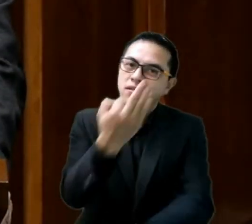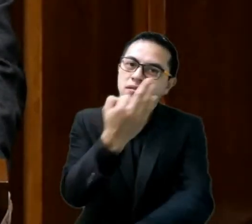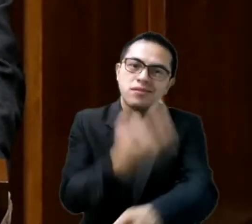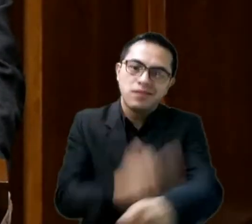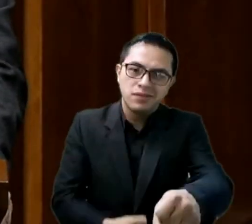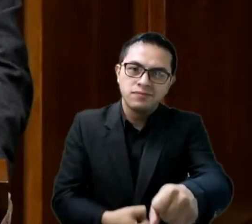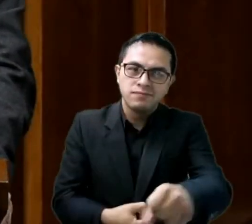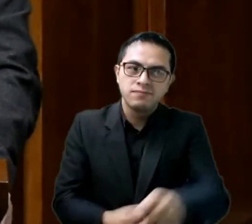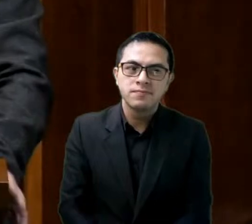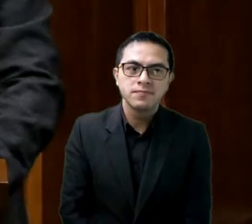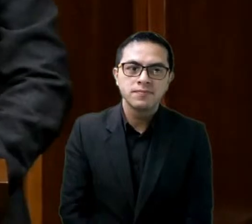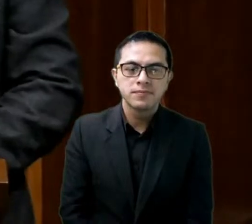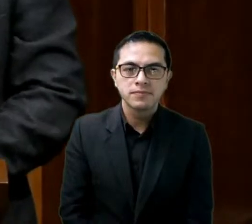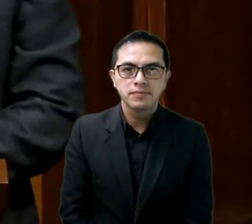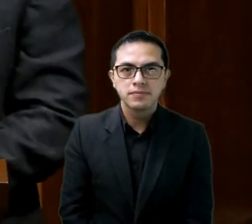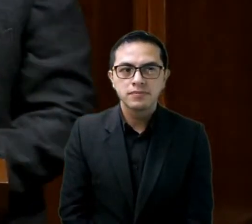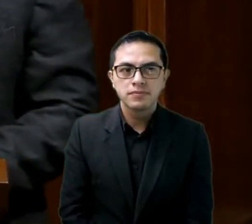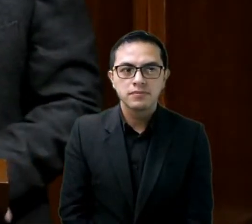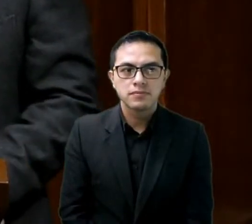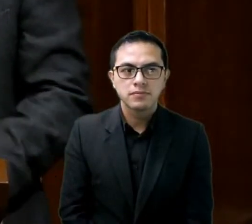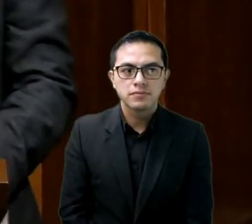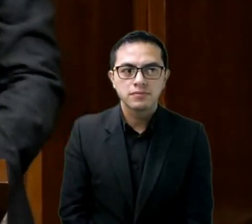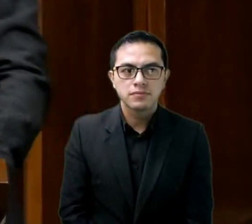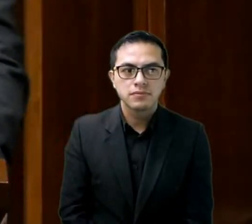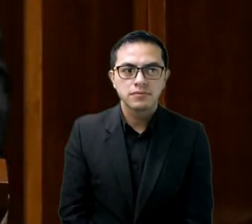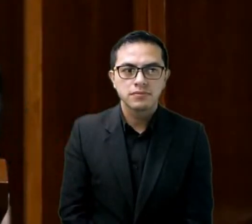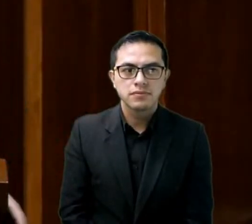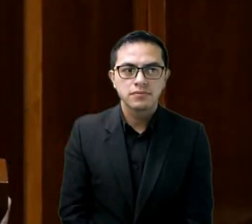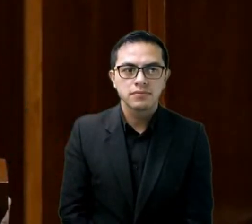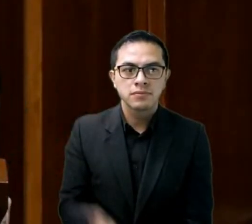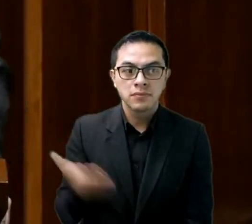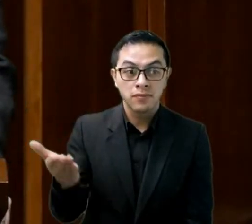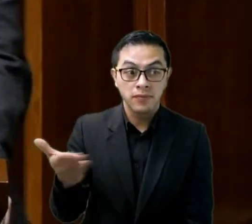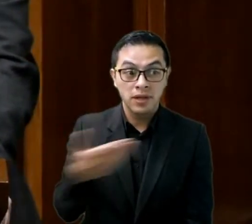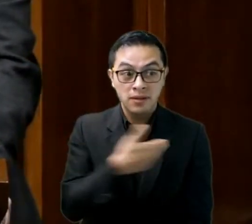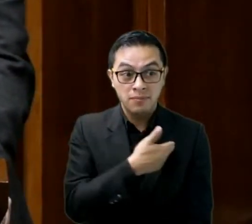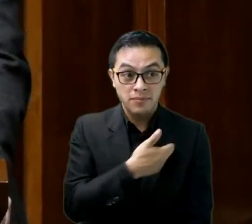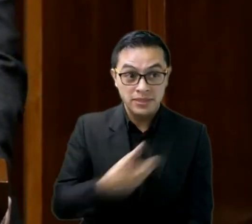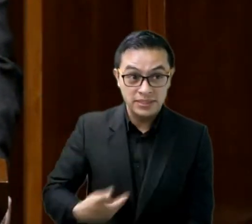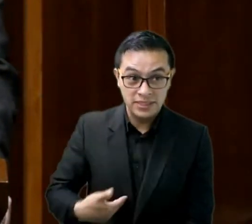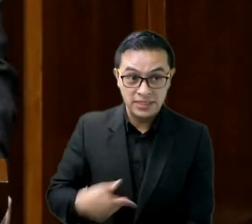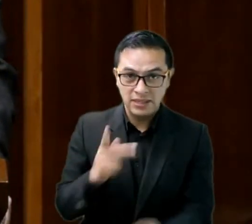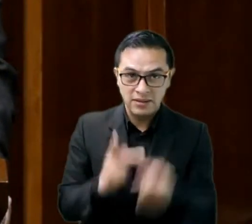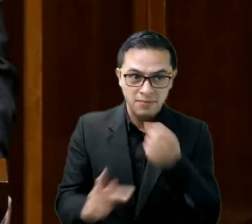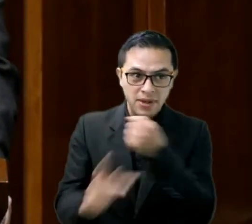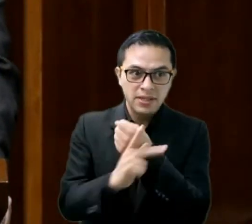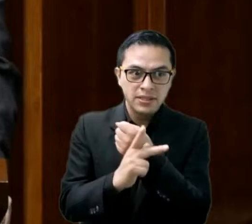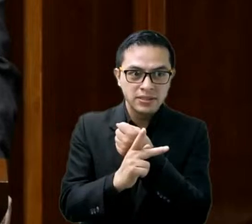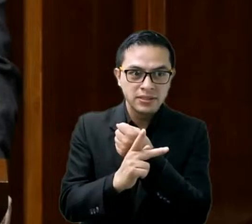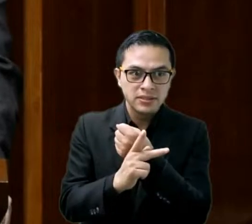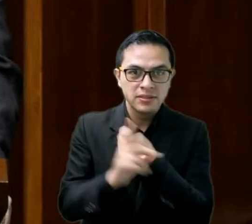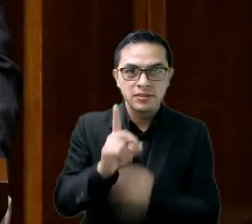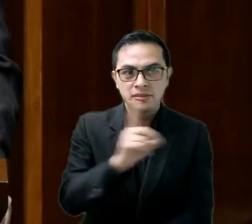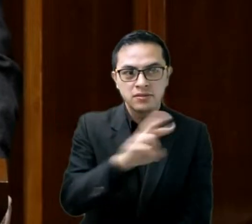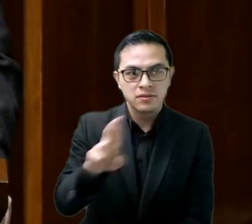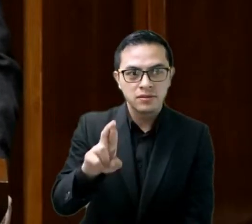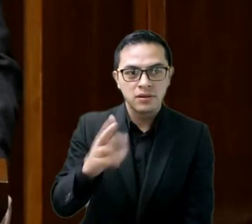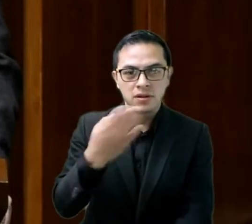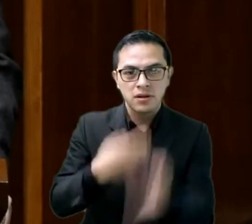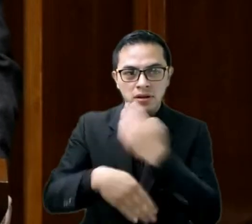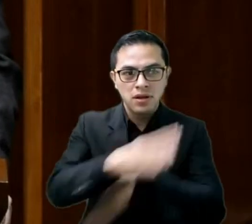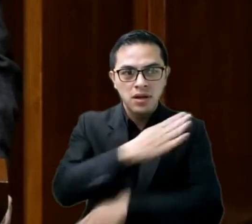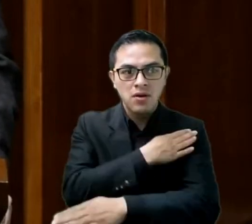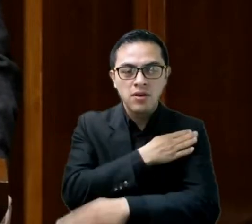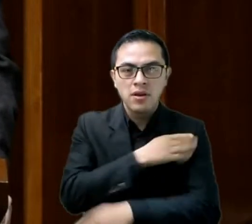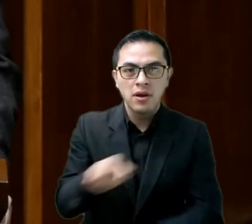Por otro lado, yo coincido con la presidenta de nuestro país, la doctora Claudia Sheinbaum, en el sentido de que